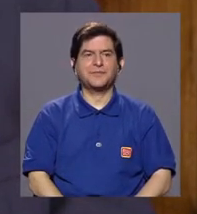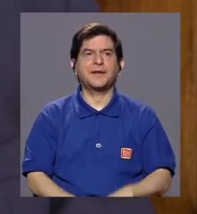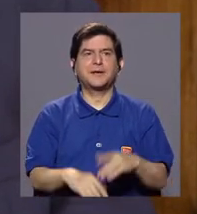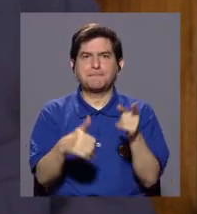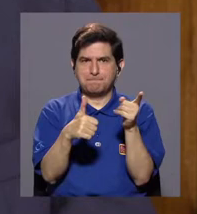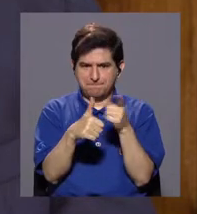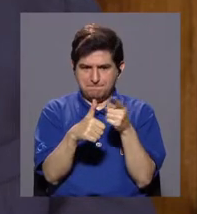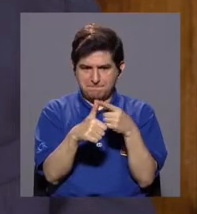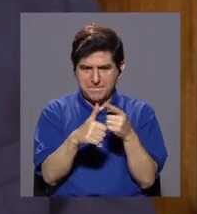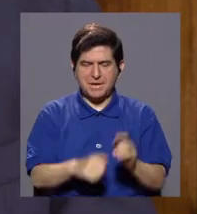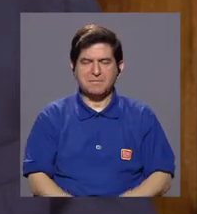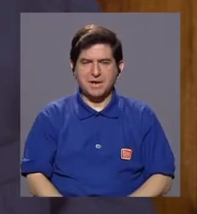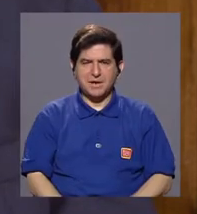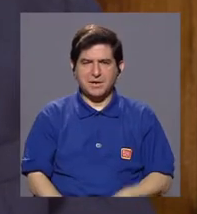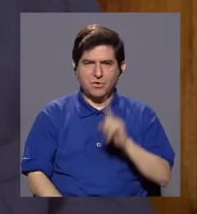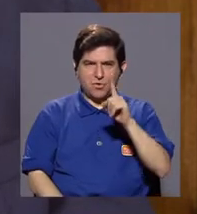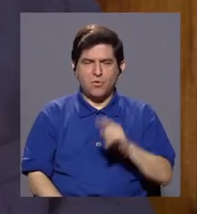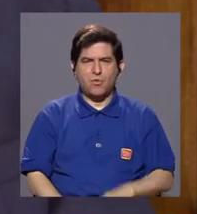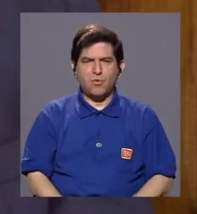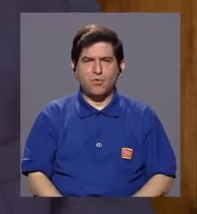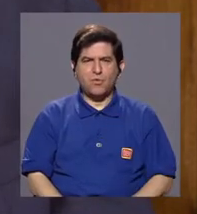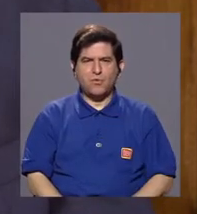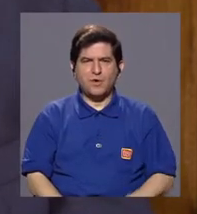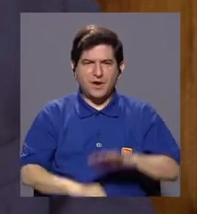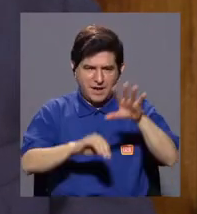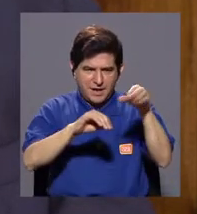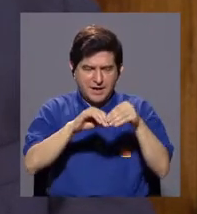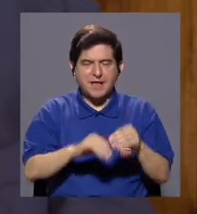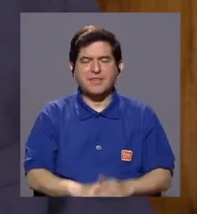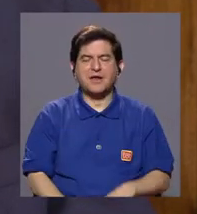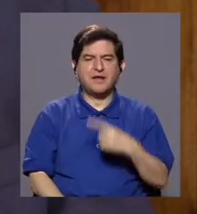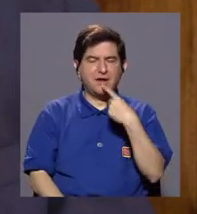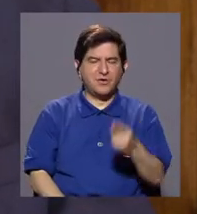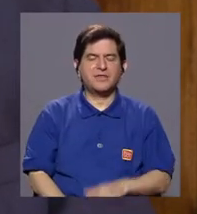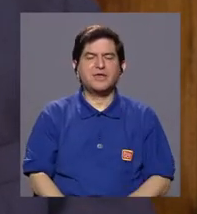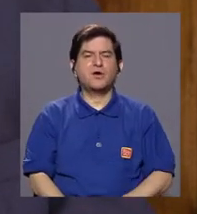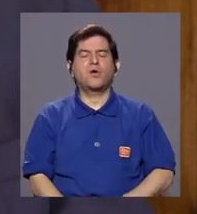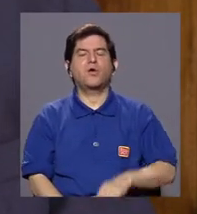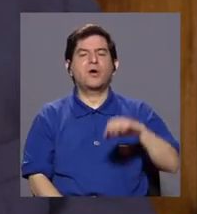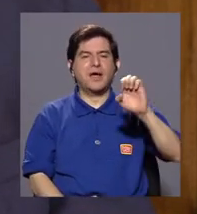Bueno, en primer lugar, una acotación a Immanuel Kant.